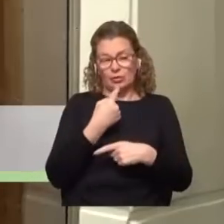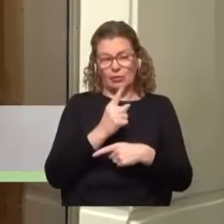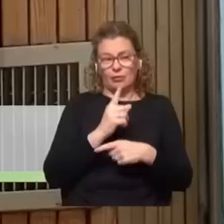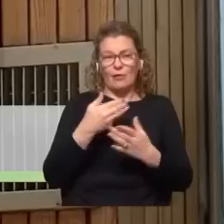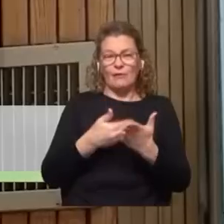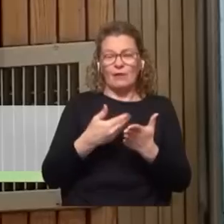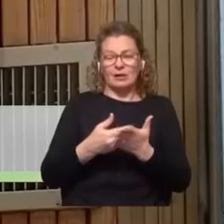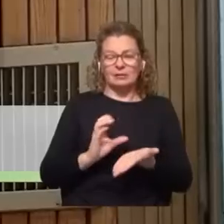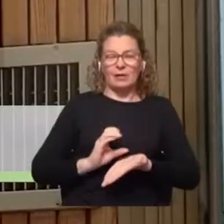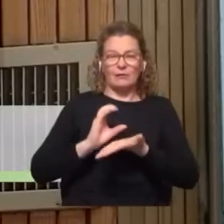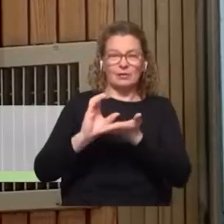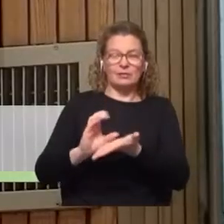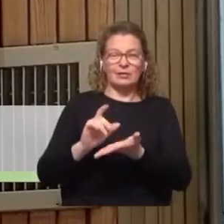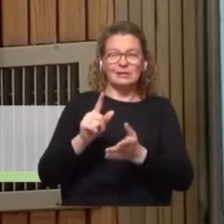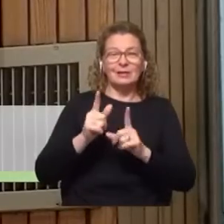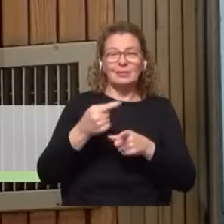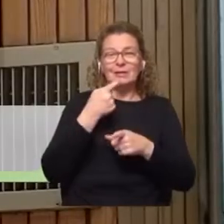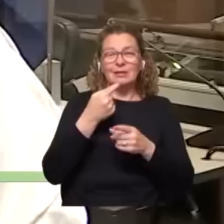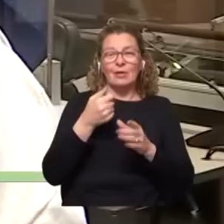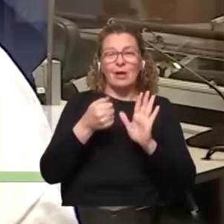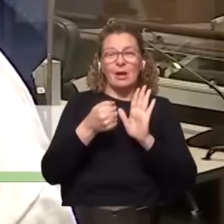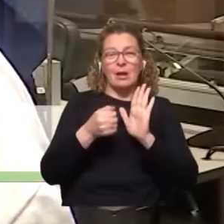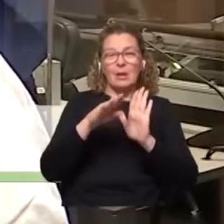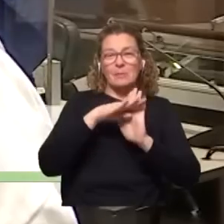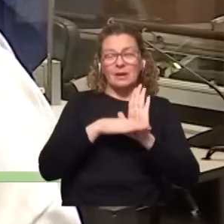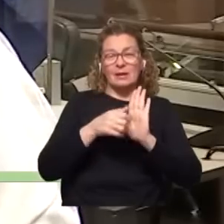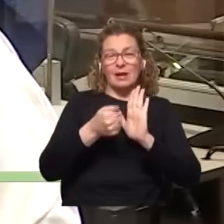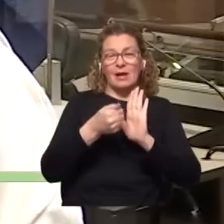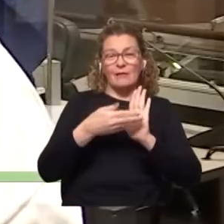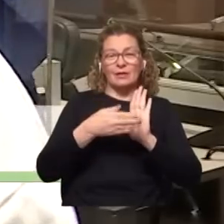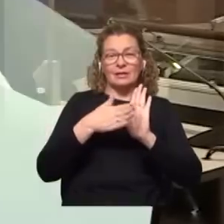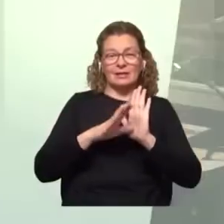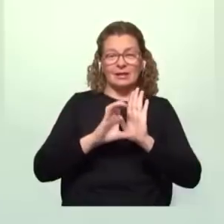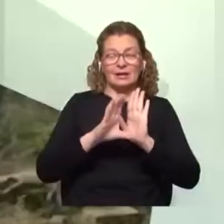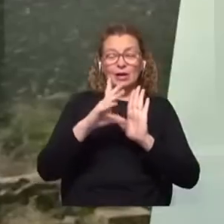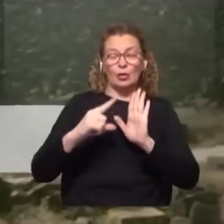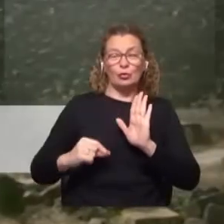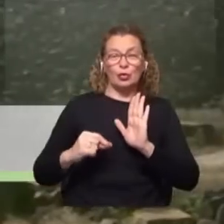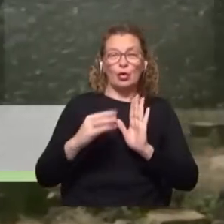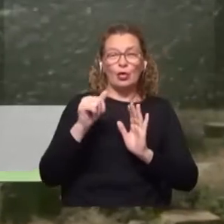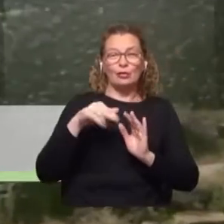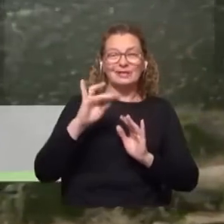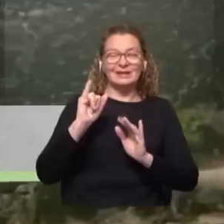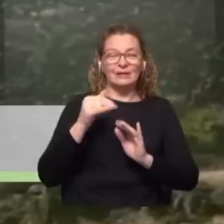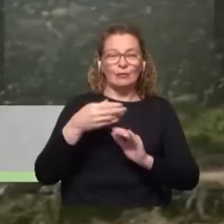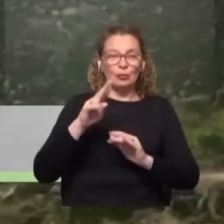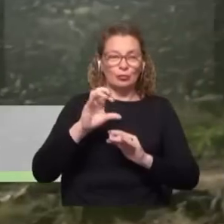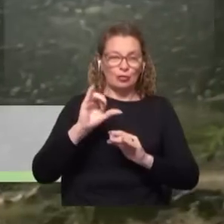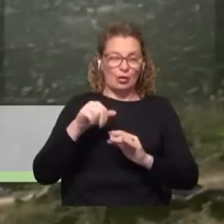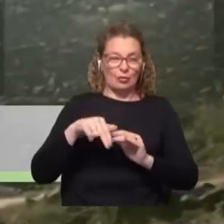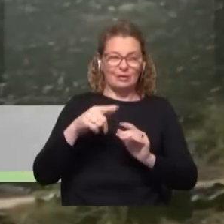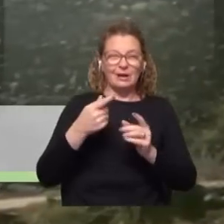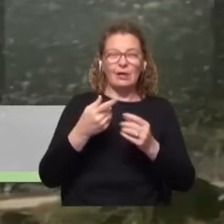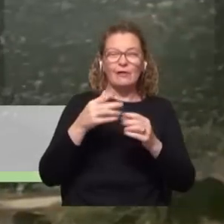falta de inversión al tiempo que el oficialismo destacó el plan ABC y la reducción de la contribución inmobiliaria el frente amplio anunció la convocatoria